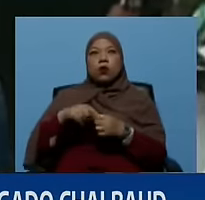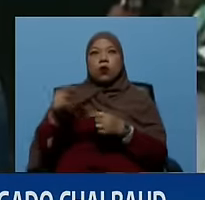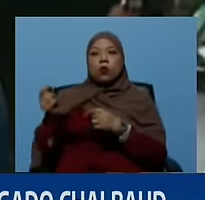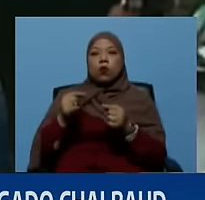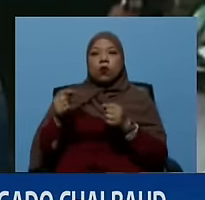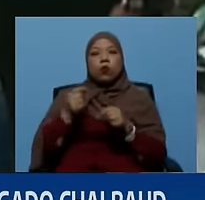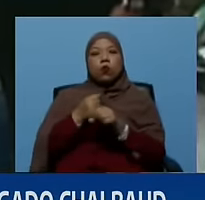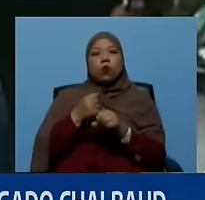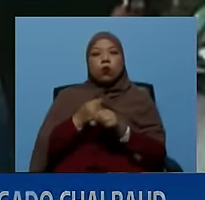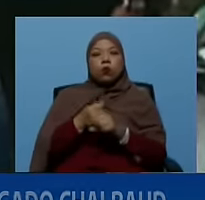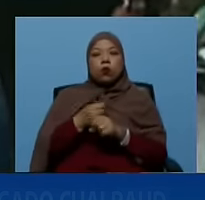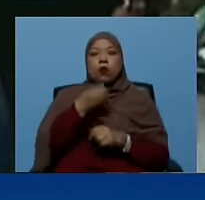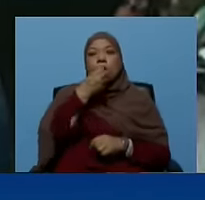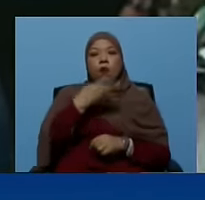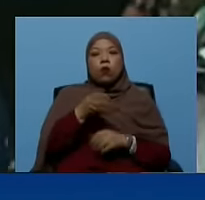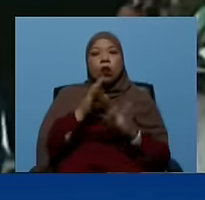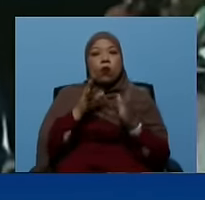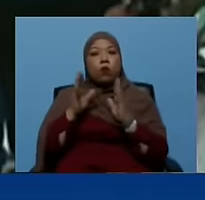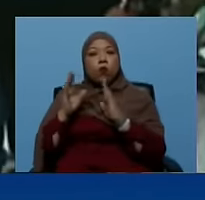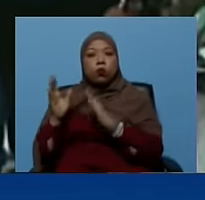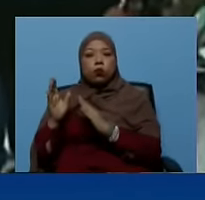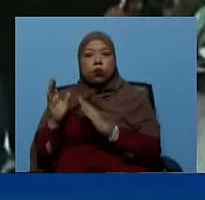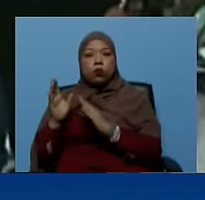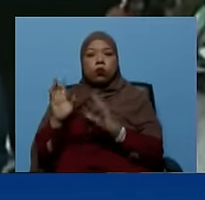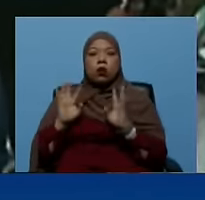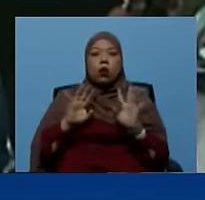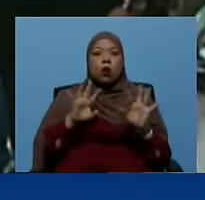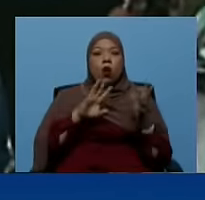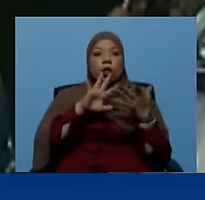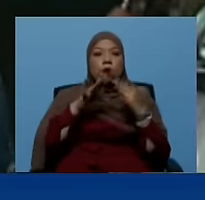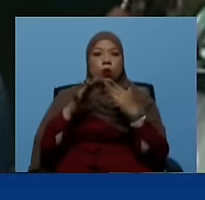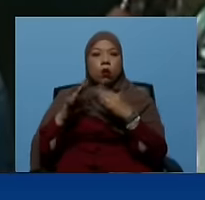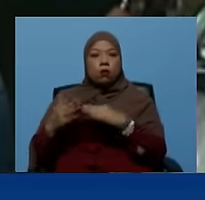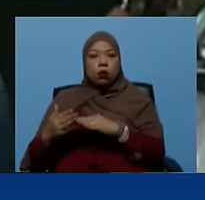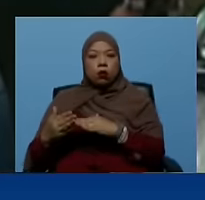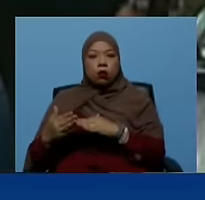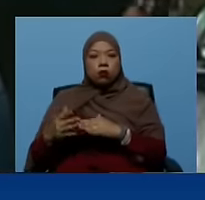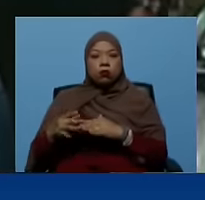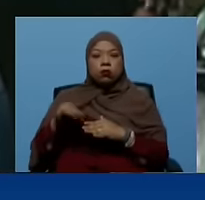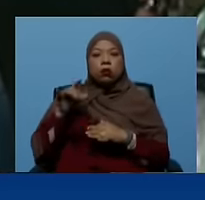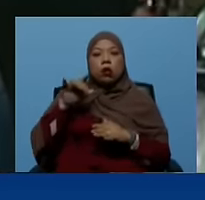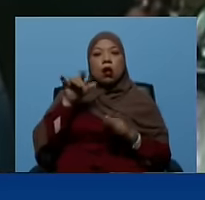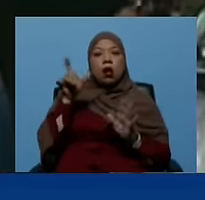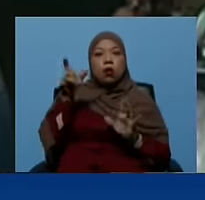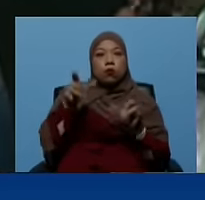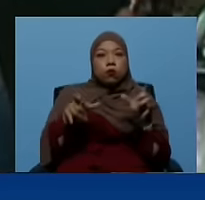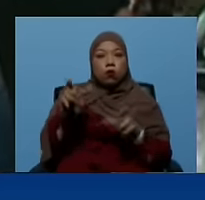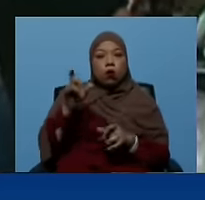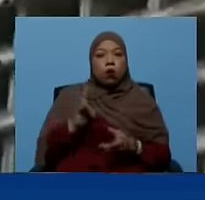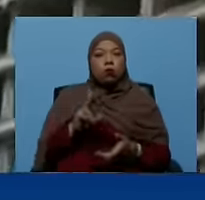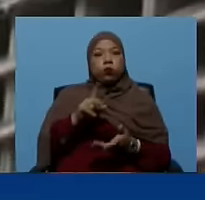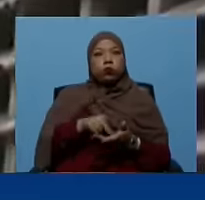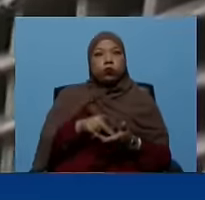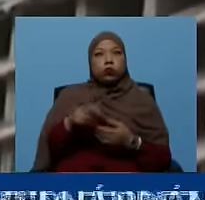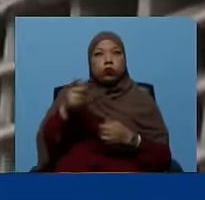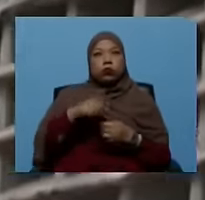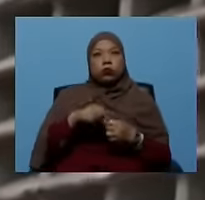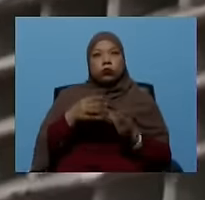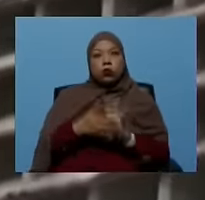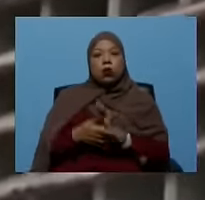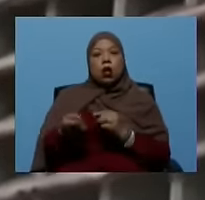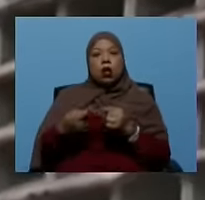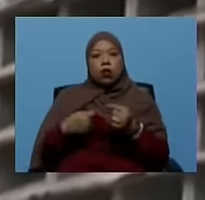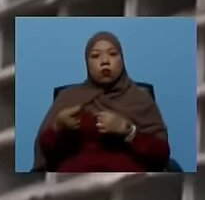cercanas Aquí hay una buena organización porque se vinieron acá los consejos comunales están aquí mismo también que han participado dentro de lo que es la